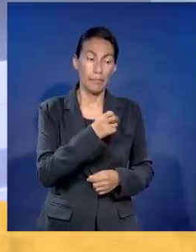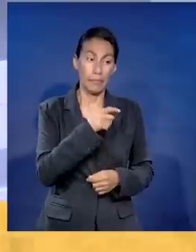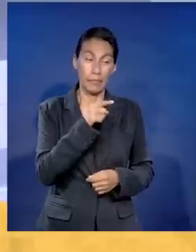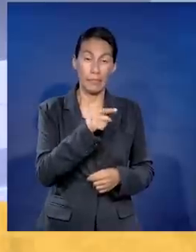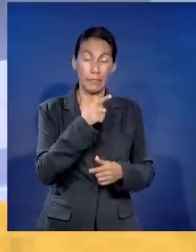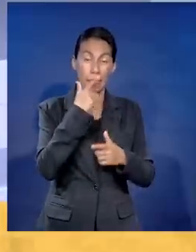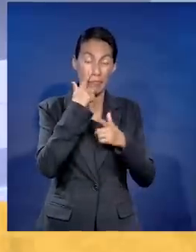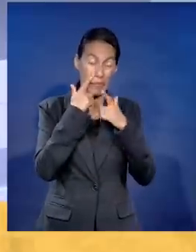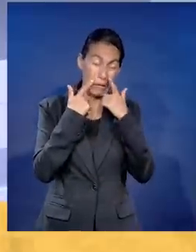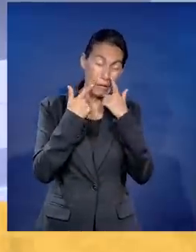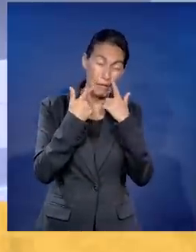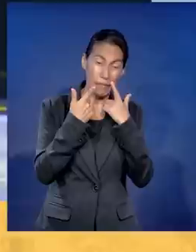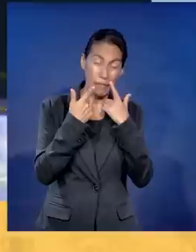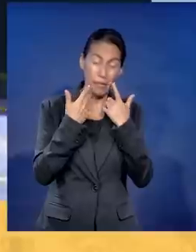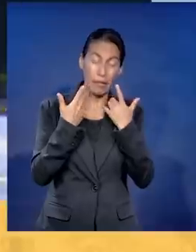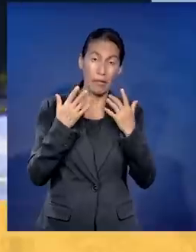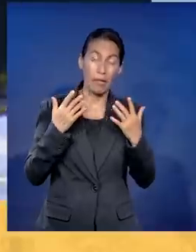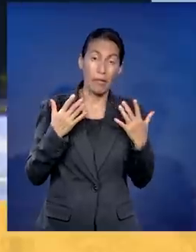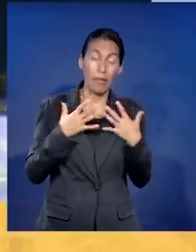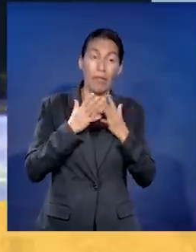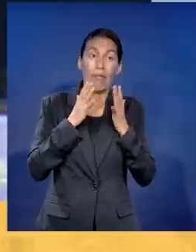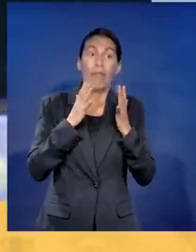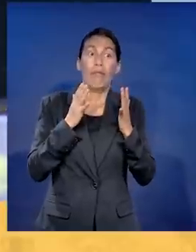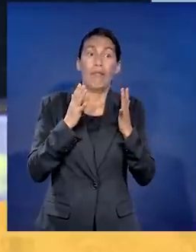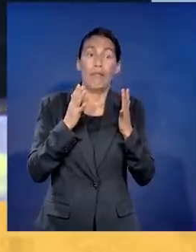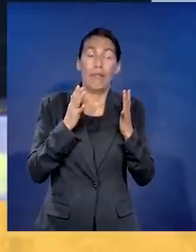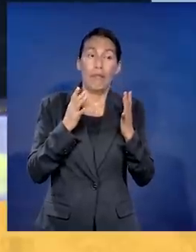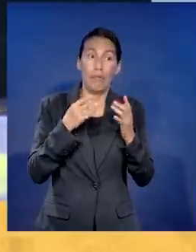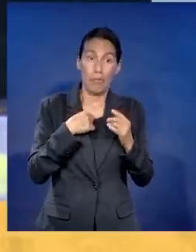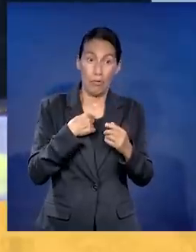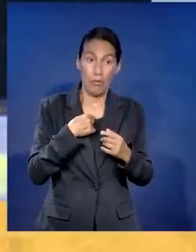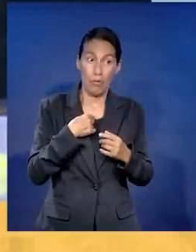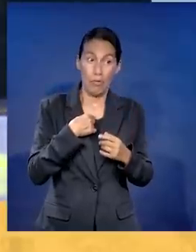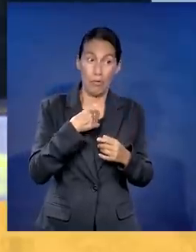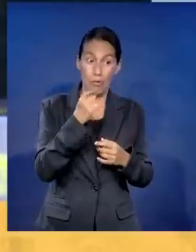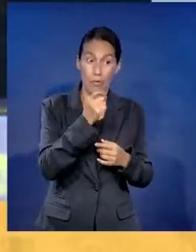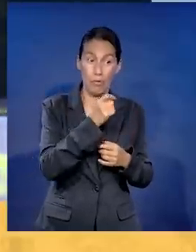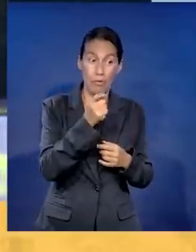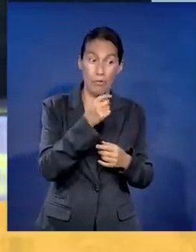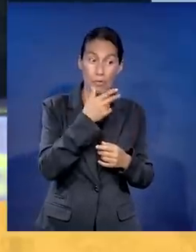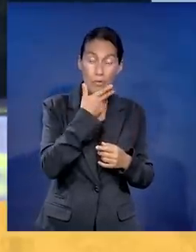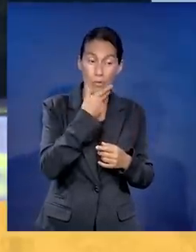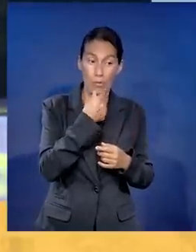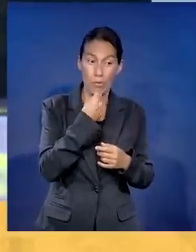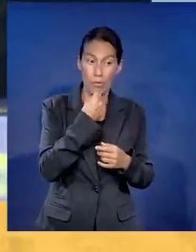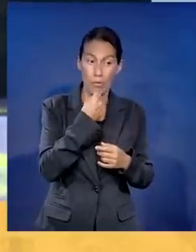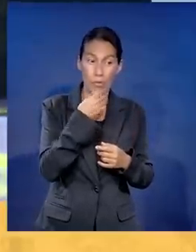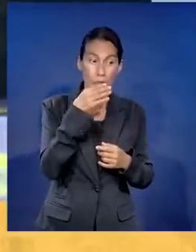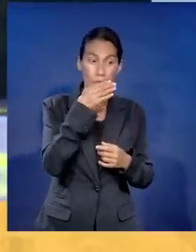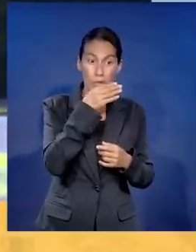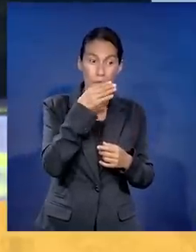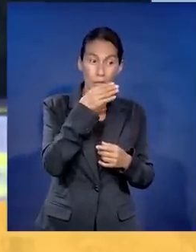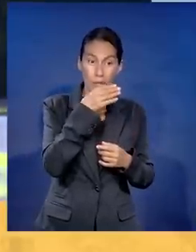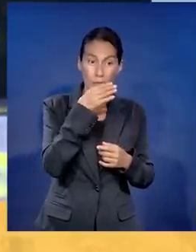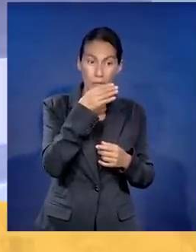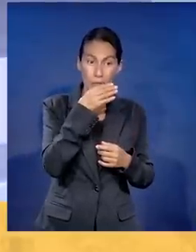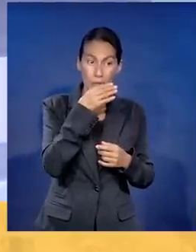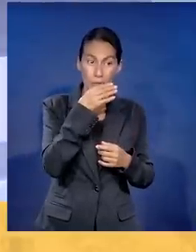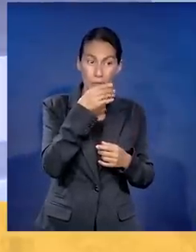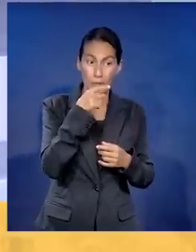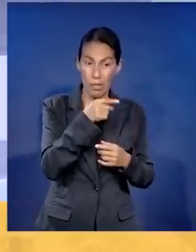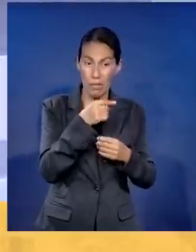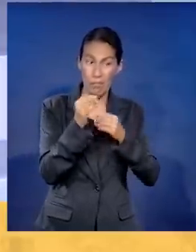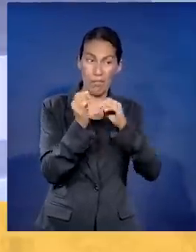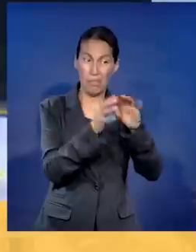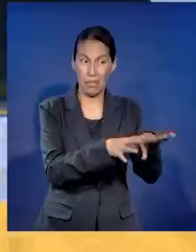Y entonces entre lágrimas y ante mi sorpresa ya dijo yo dejé a un novio que tenía que no era cristiano